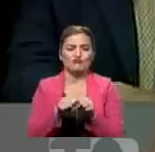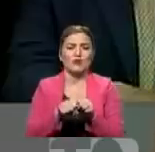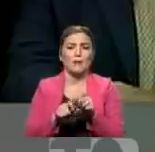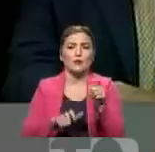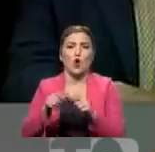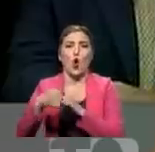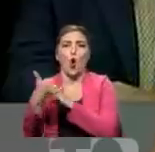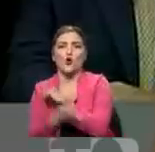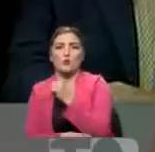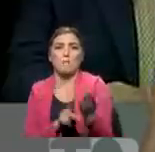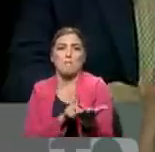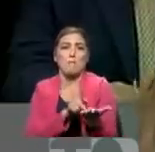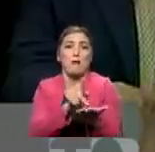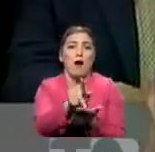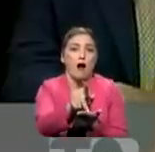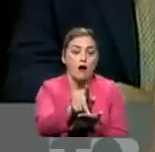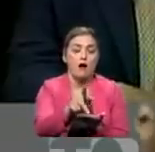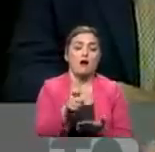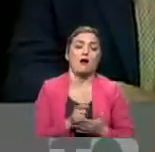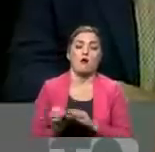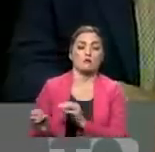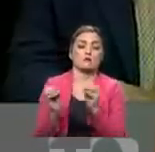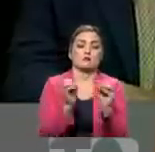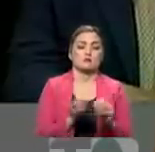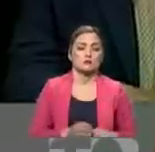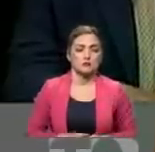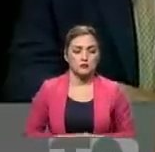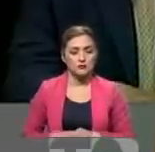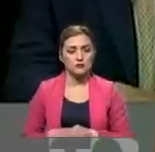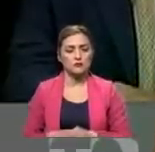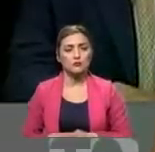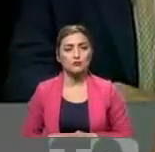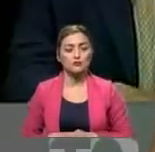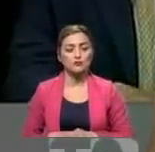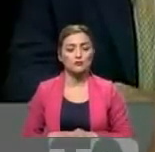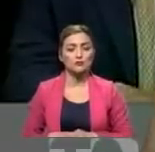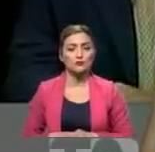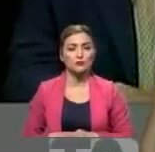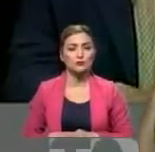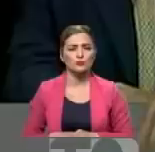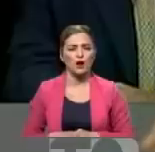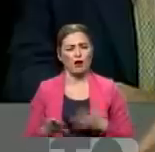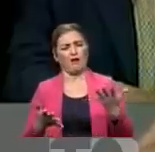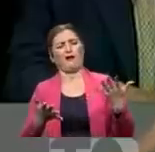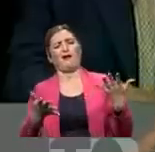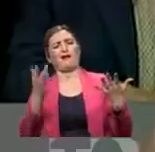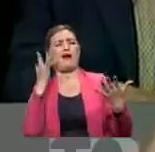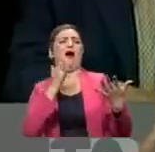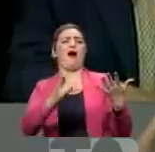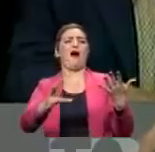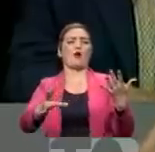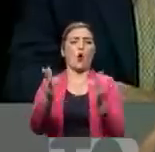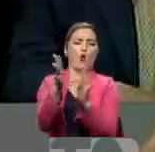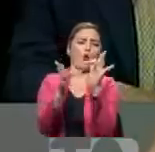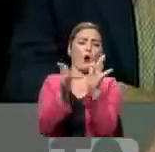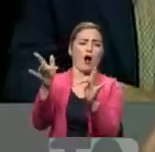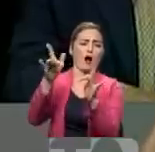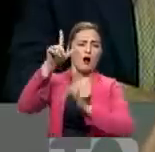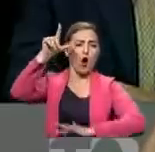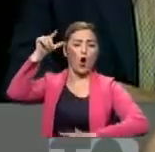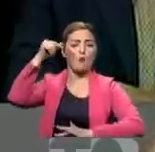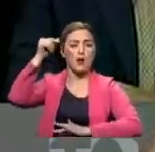externos, pagados y organizados. ¿Acaso creen ustedes que es coincidencia que Correa, Virgilio